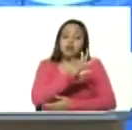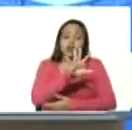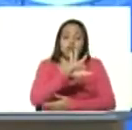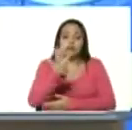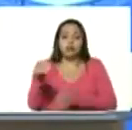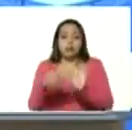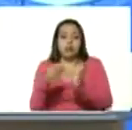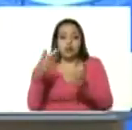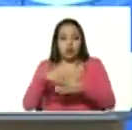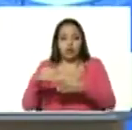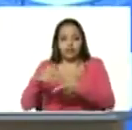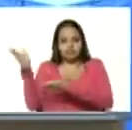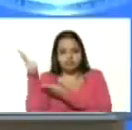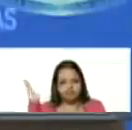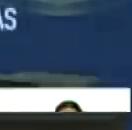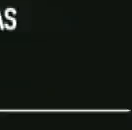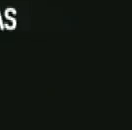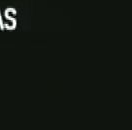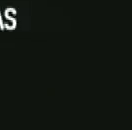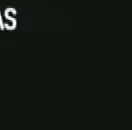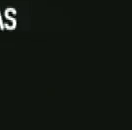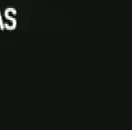Adelante, audio.